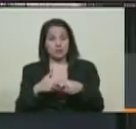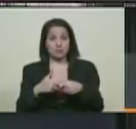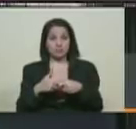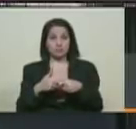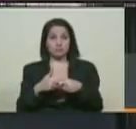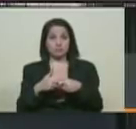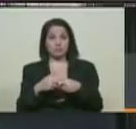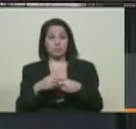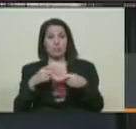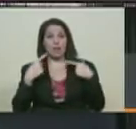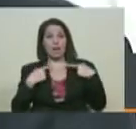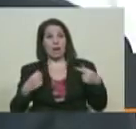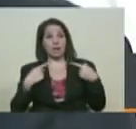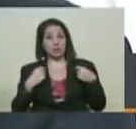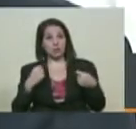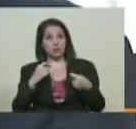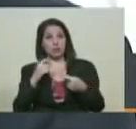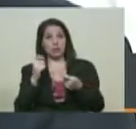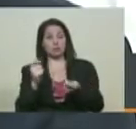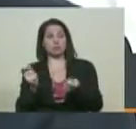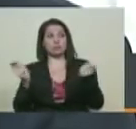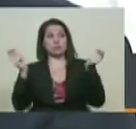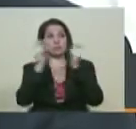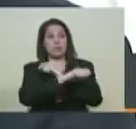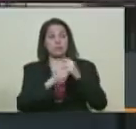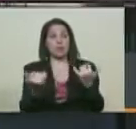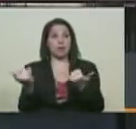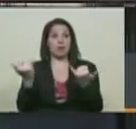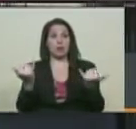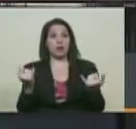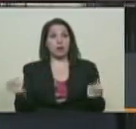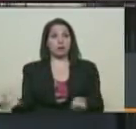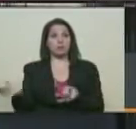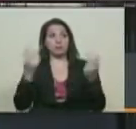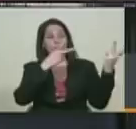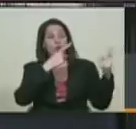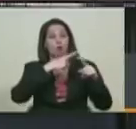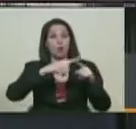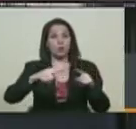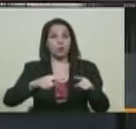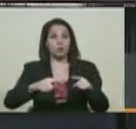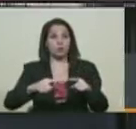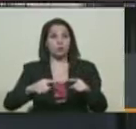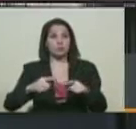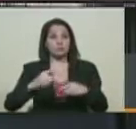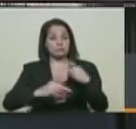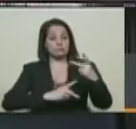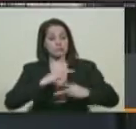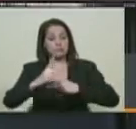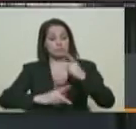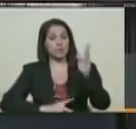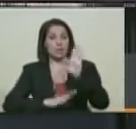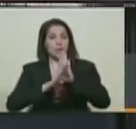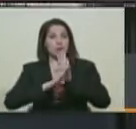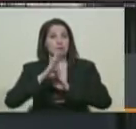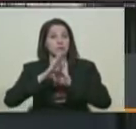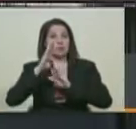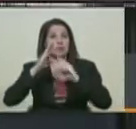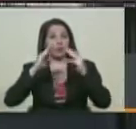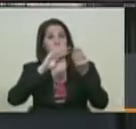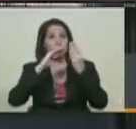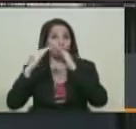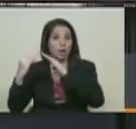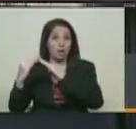de la constituyente, viene nuevamente a asumir las riendas para desarrollar el poder comunal,